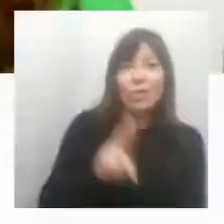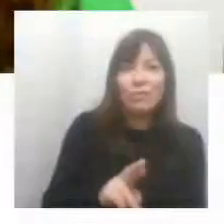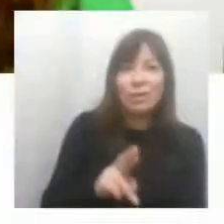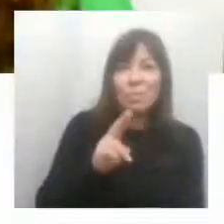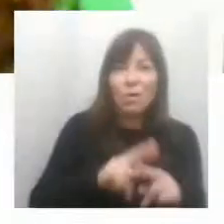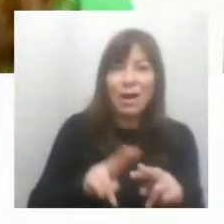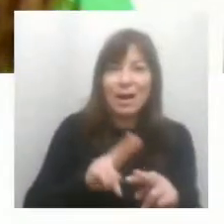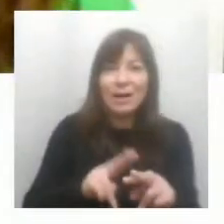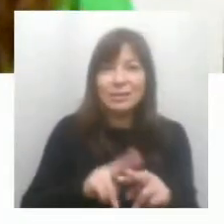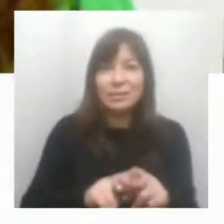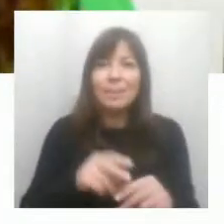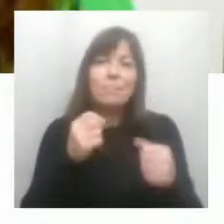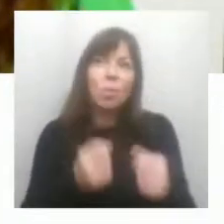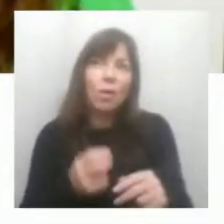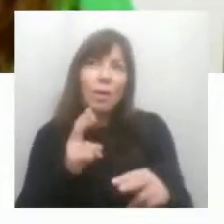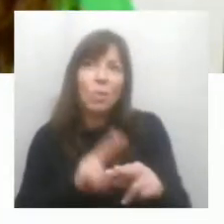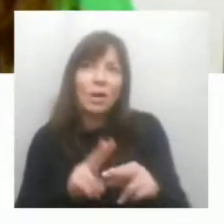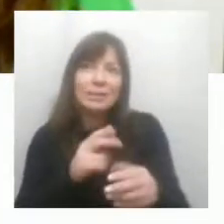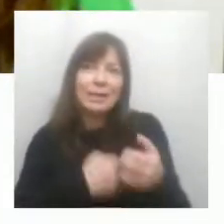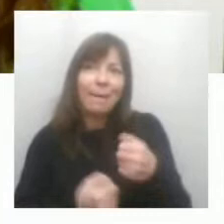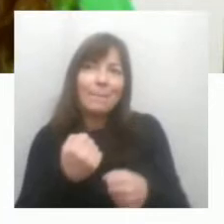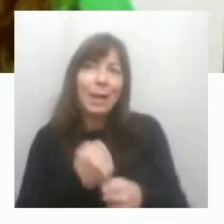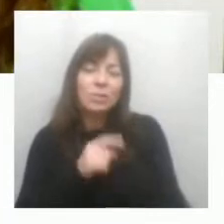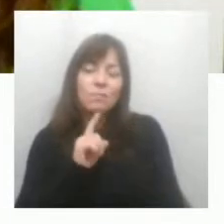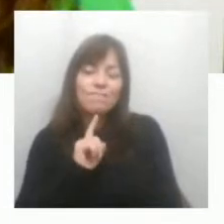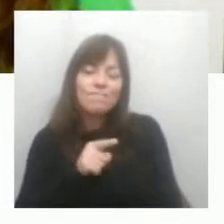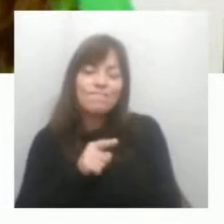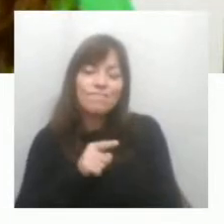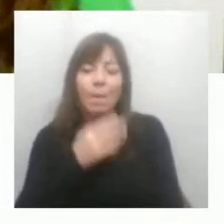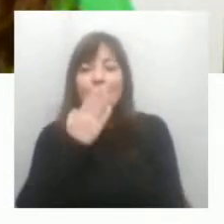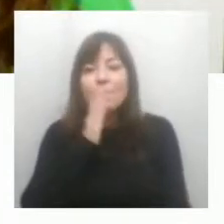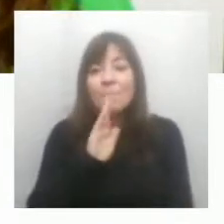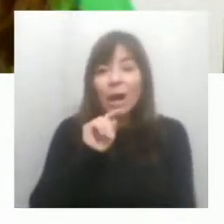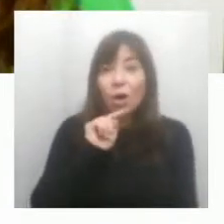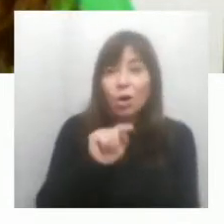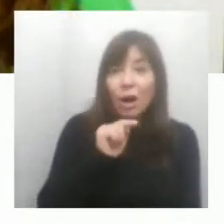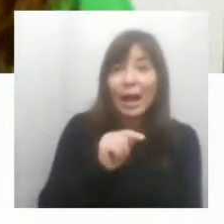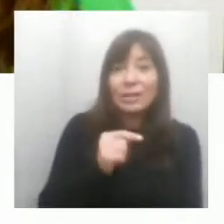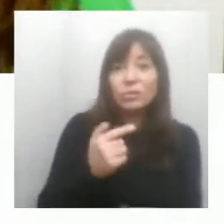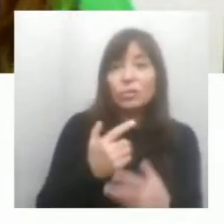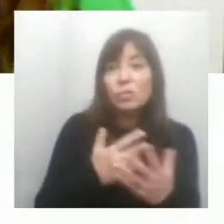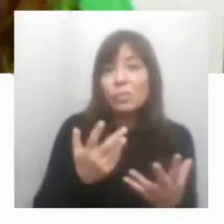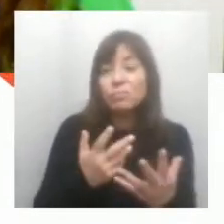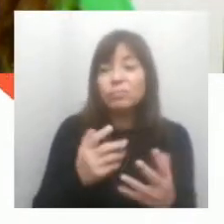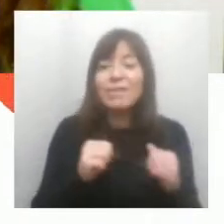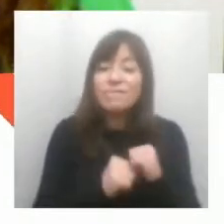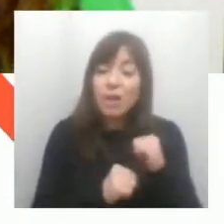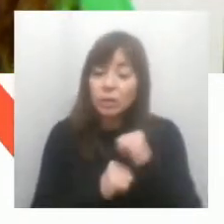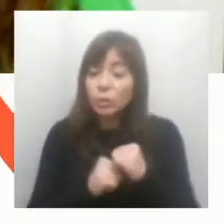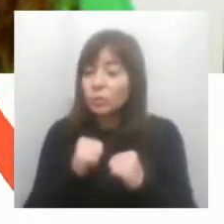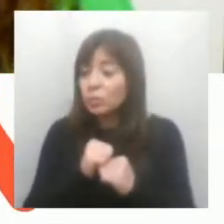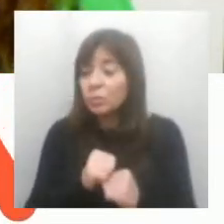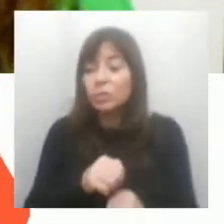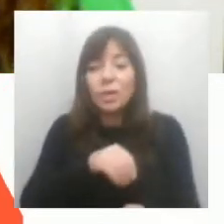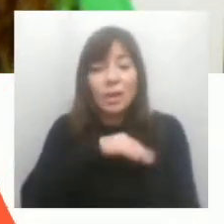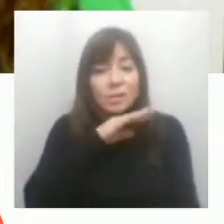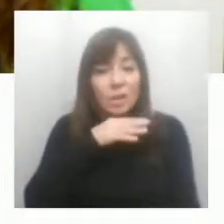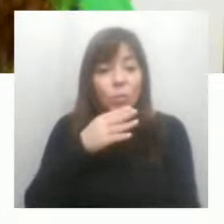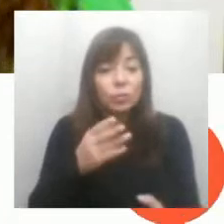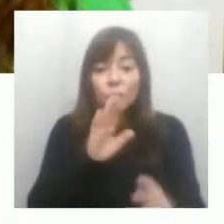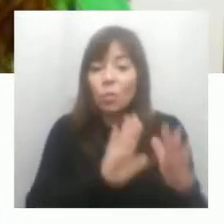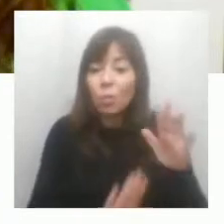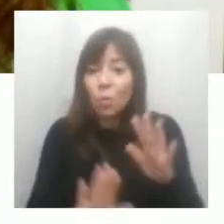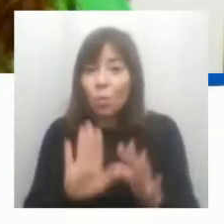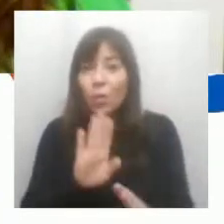reinventó y dijo, ¿qué podemos hacer en este espacio? Y se fue mejorando su infraestructura, se ocupó para resguardar